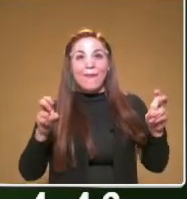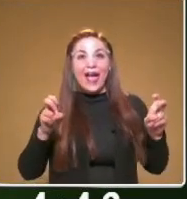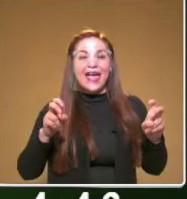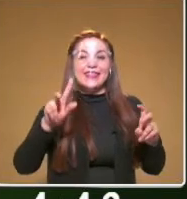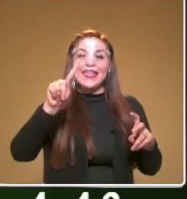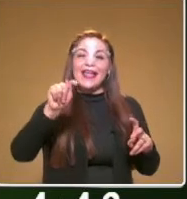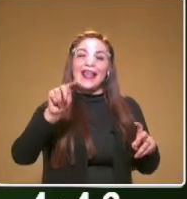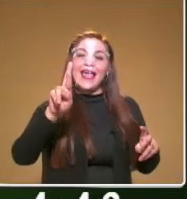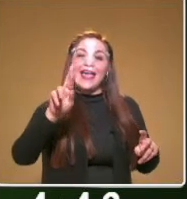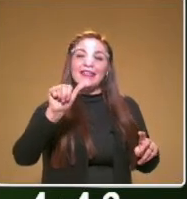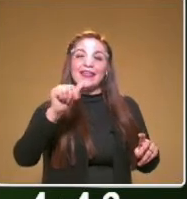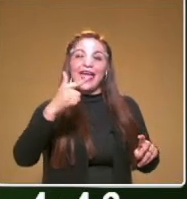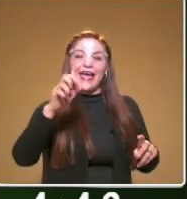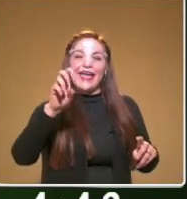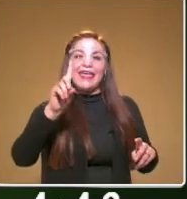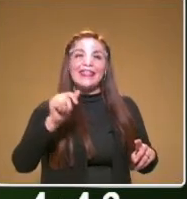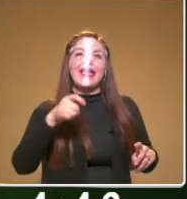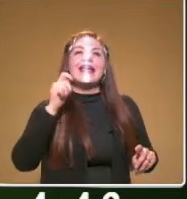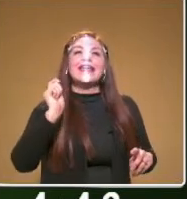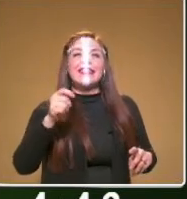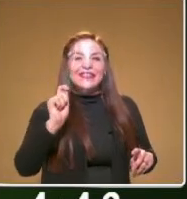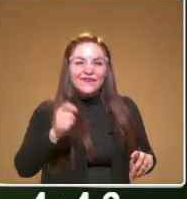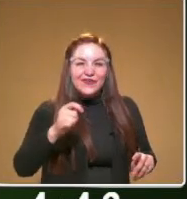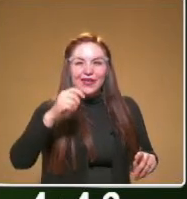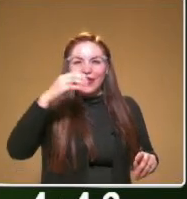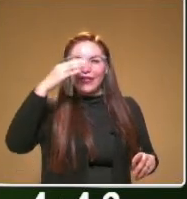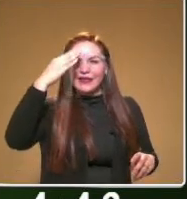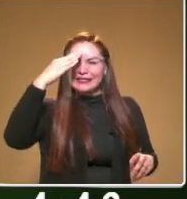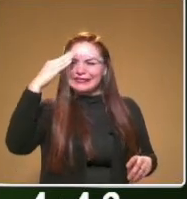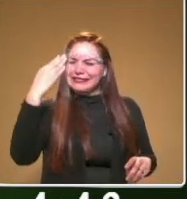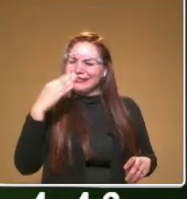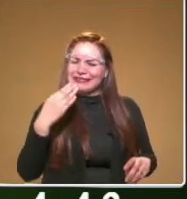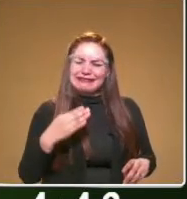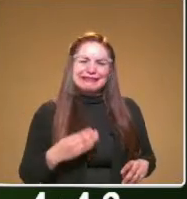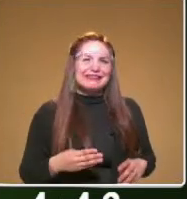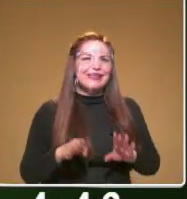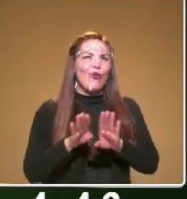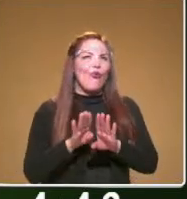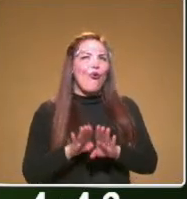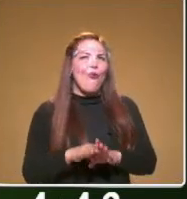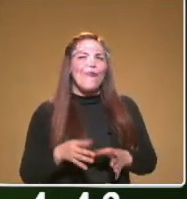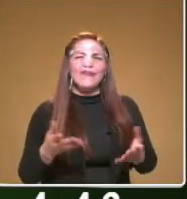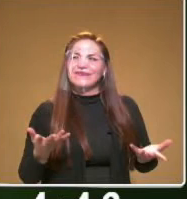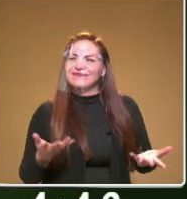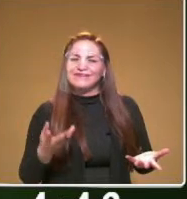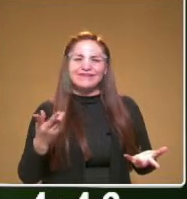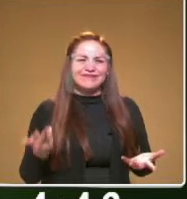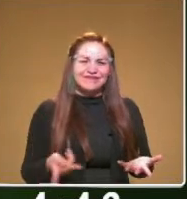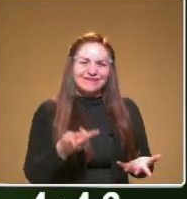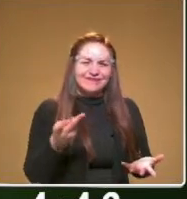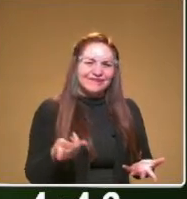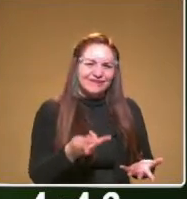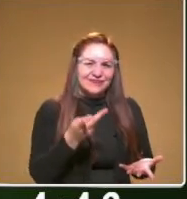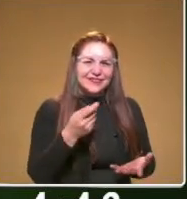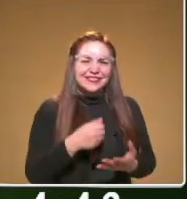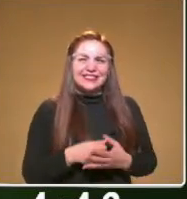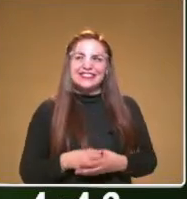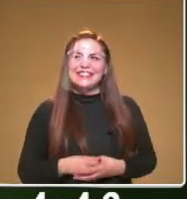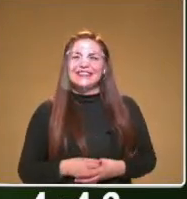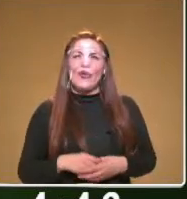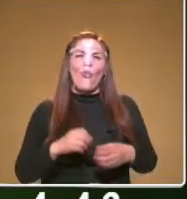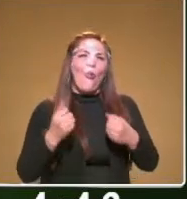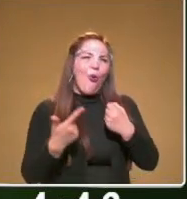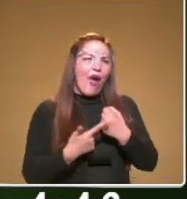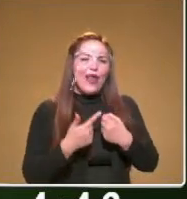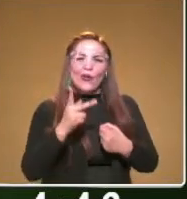alumnos ¿qué es la tragedia? ¿Qué es para usted una tragedia, maestra? Bueno, maestra, pues para mí cuando alguien me pregunta sobre la tragedia o me dice